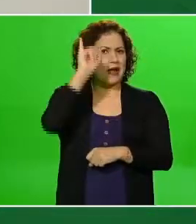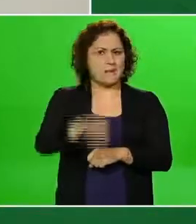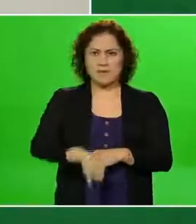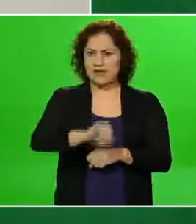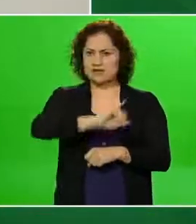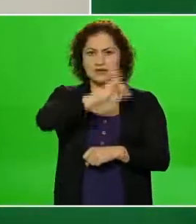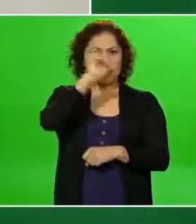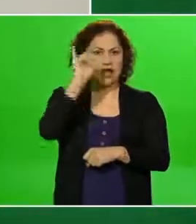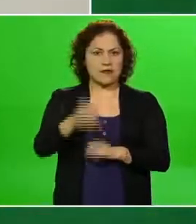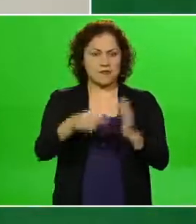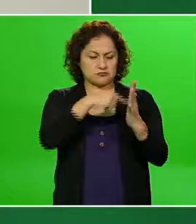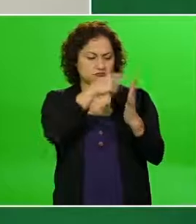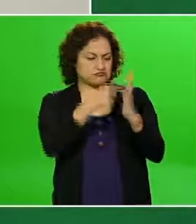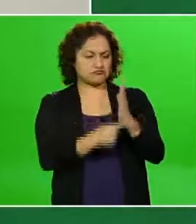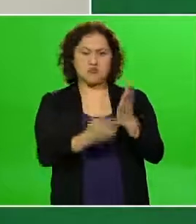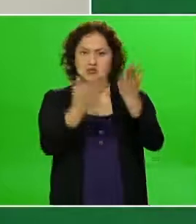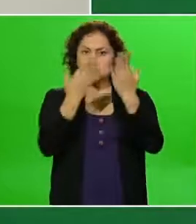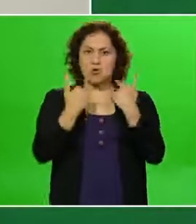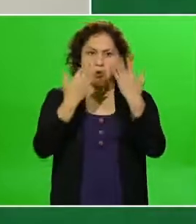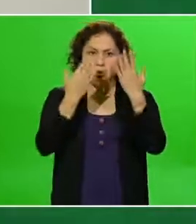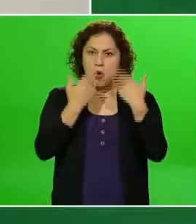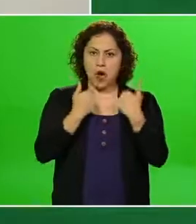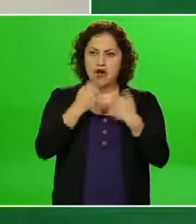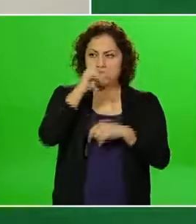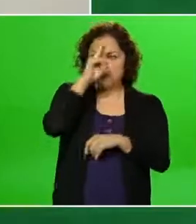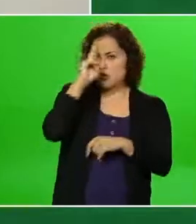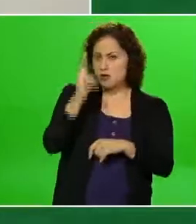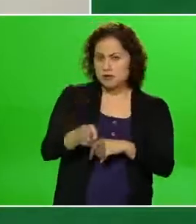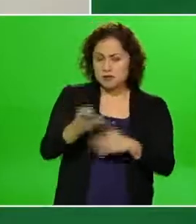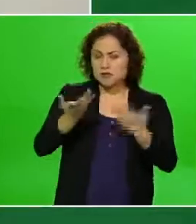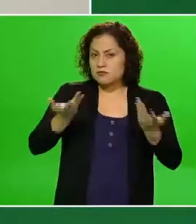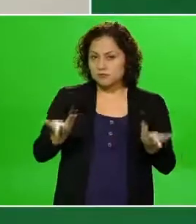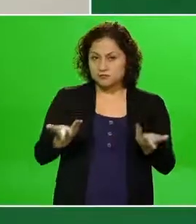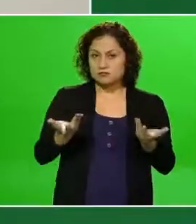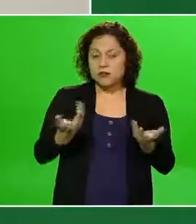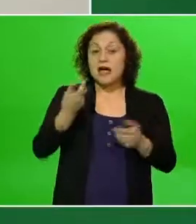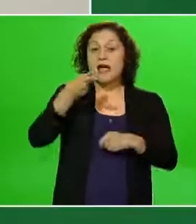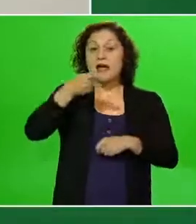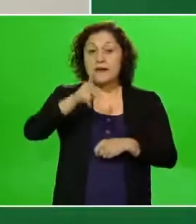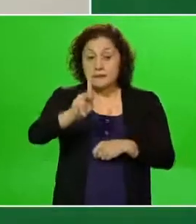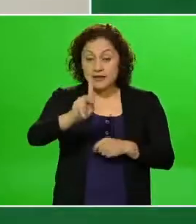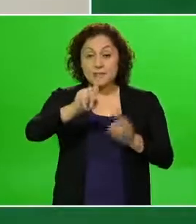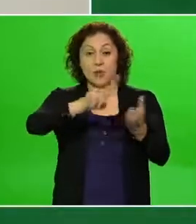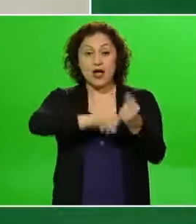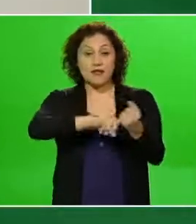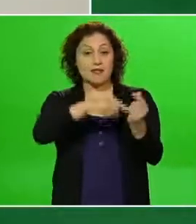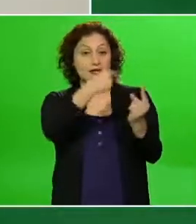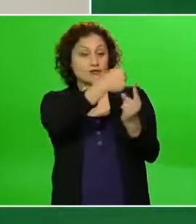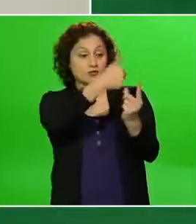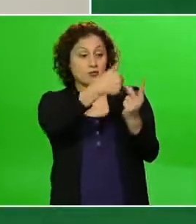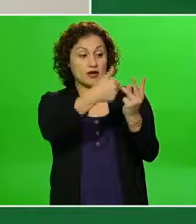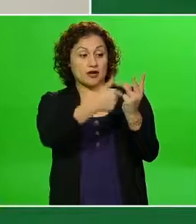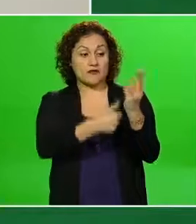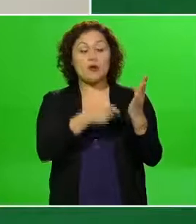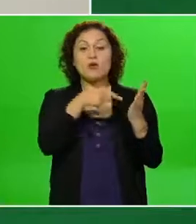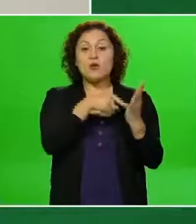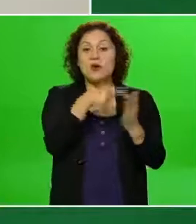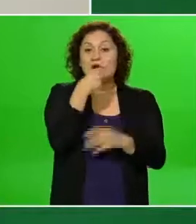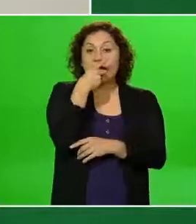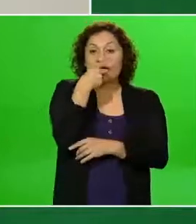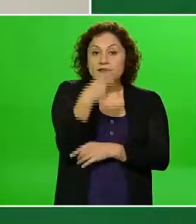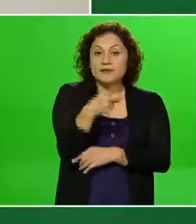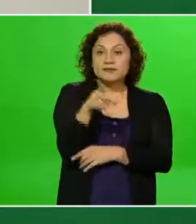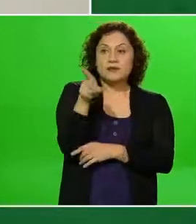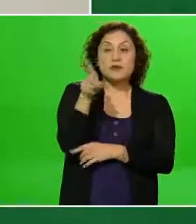absoluta vacunar a una mujer embarazada. Lo que cada uno de los lineamientos sí recomendaba era que una mujer embarazada que